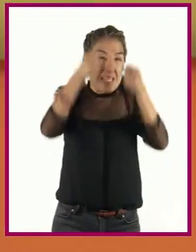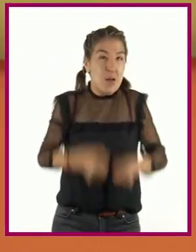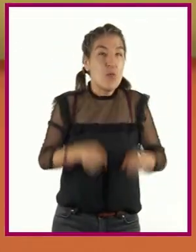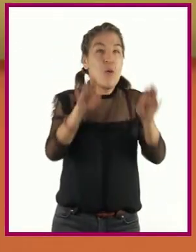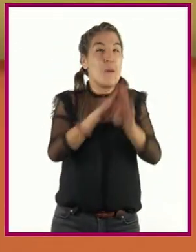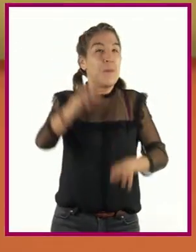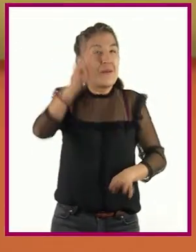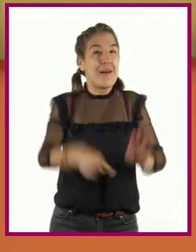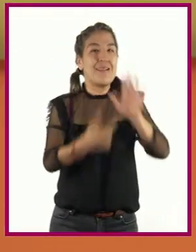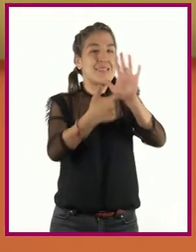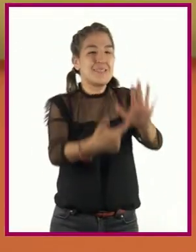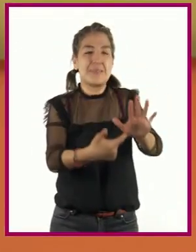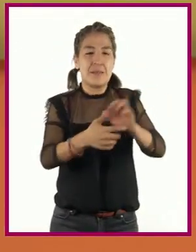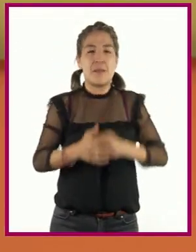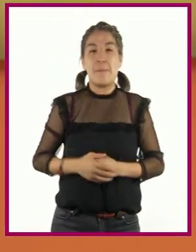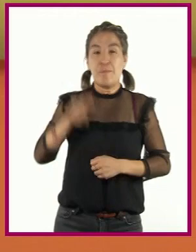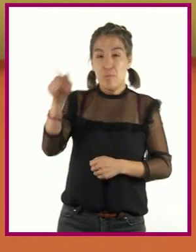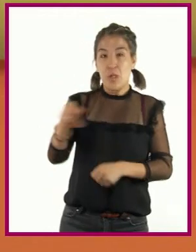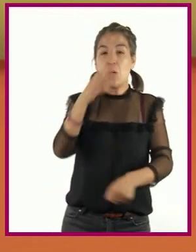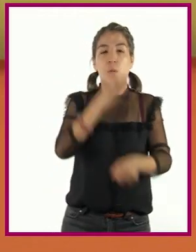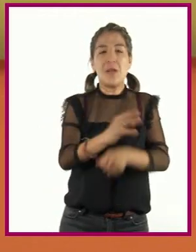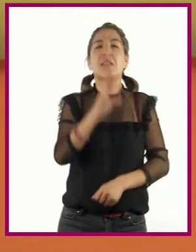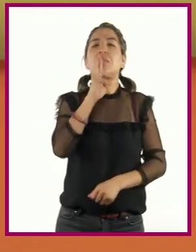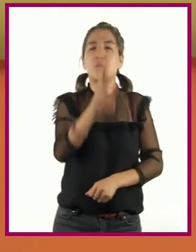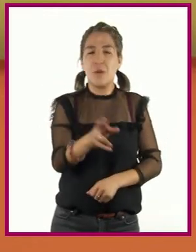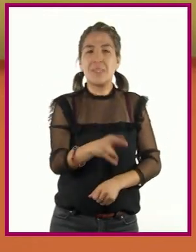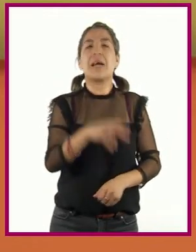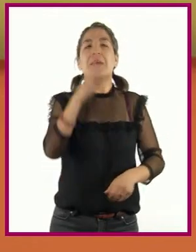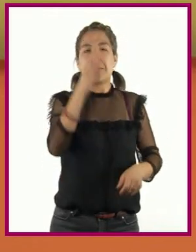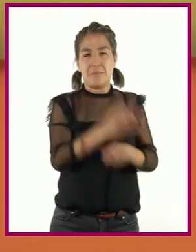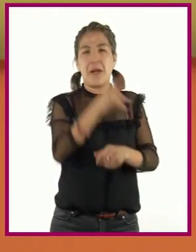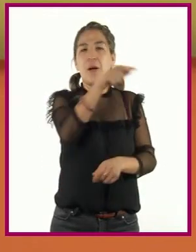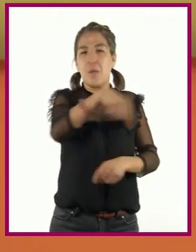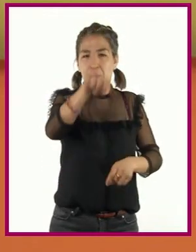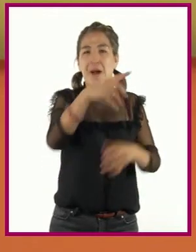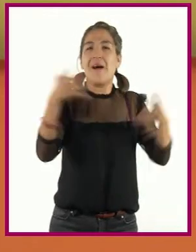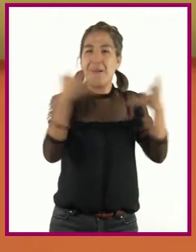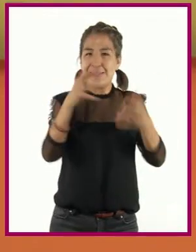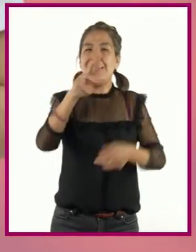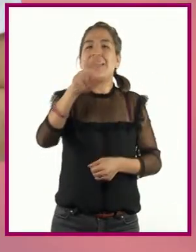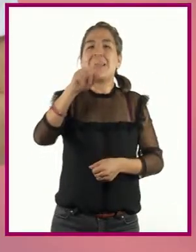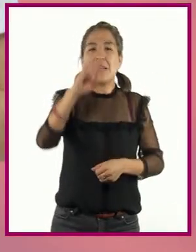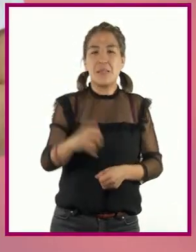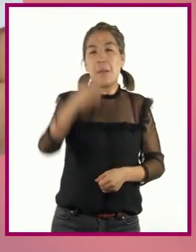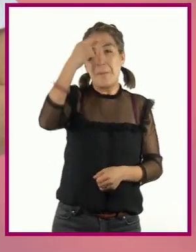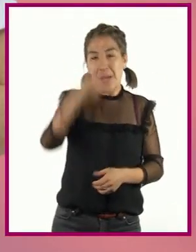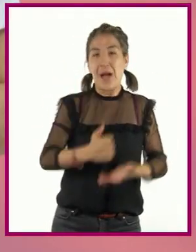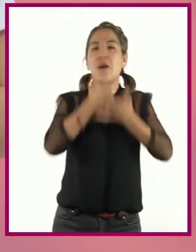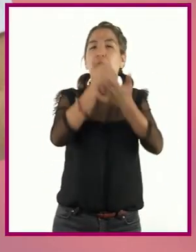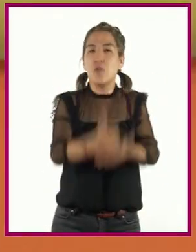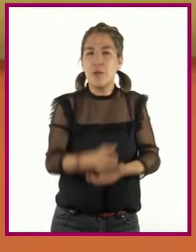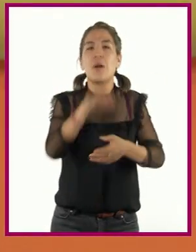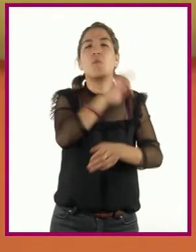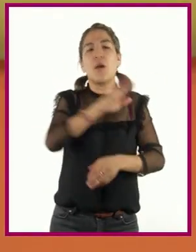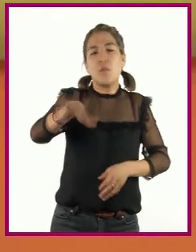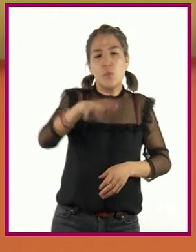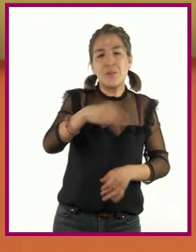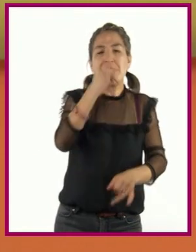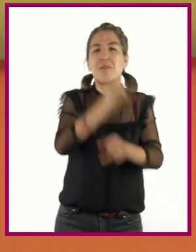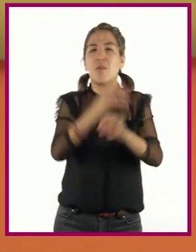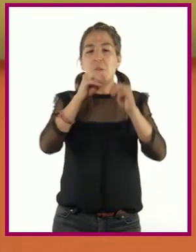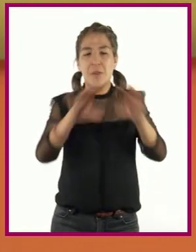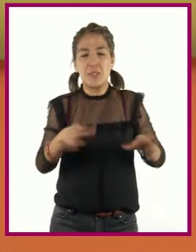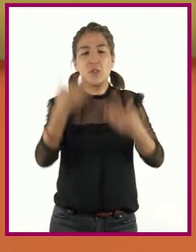comprobada. Tomando en cuenta tu respuesta, les invito a que realicen el siguiente reto, que les ayudará para la búsqueda de